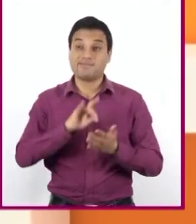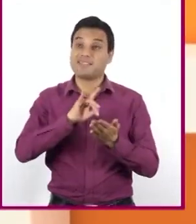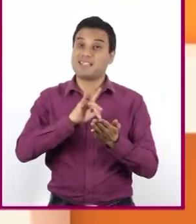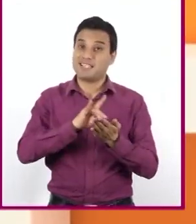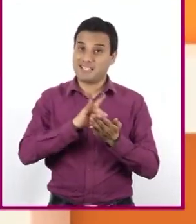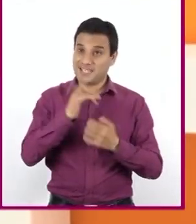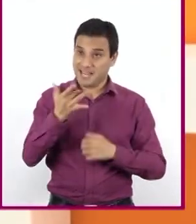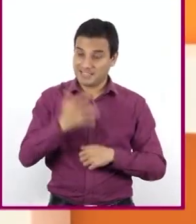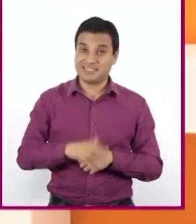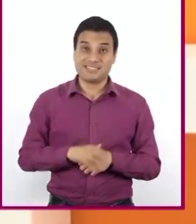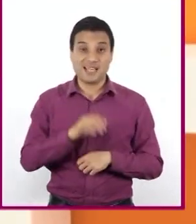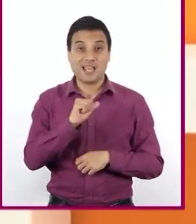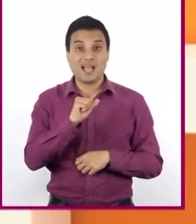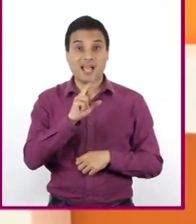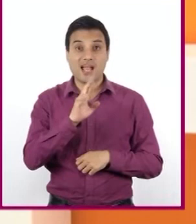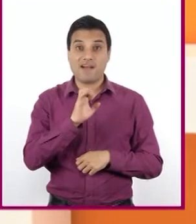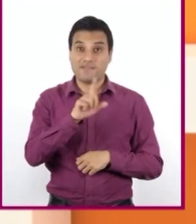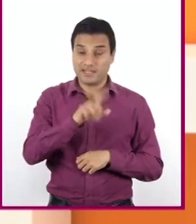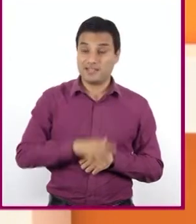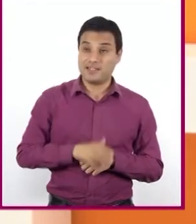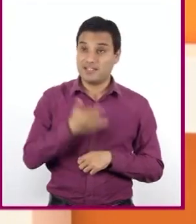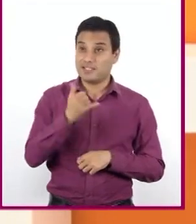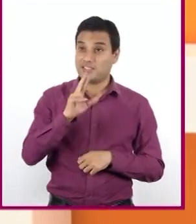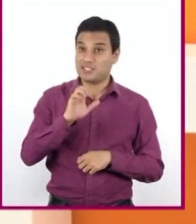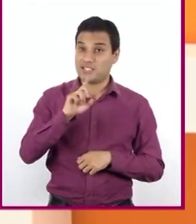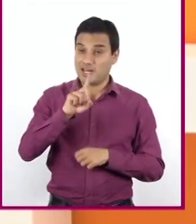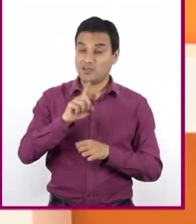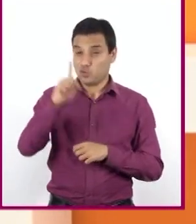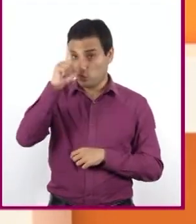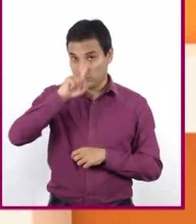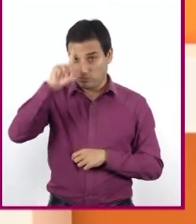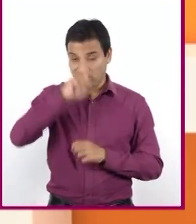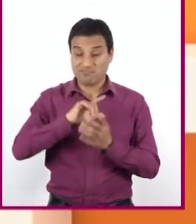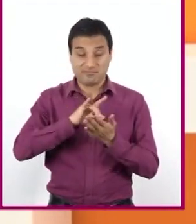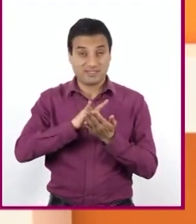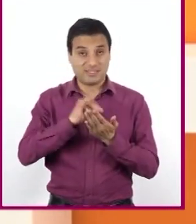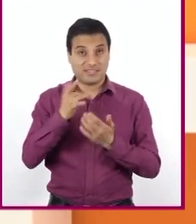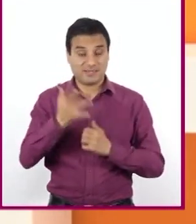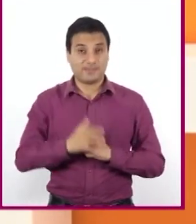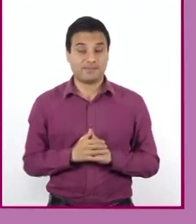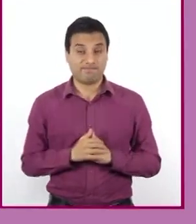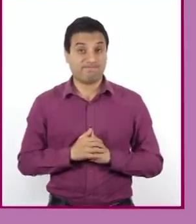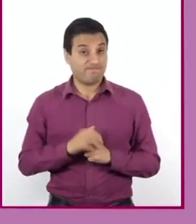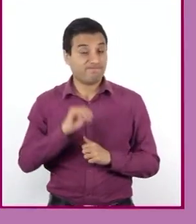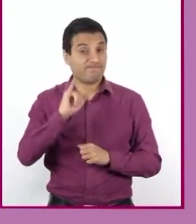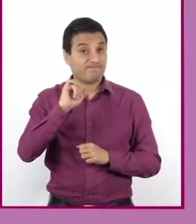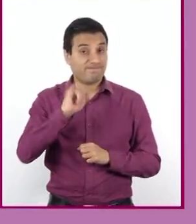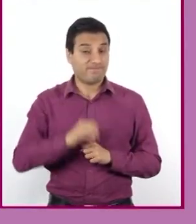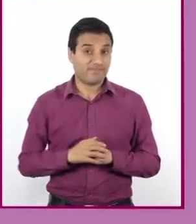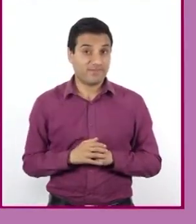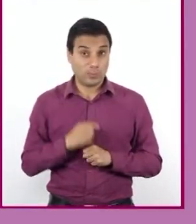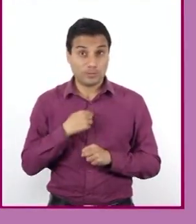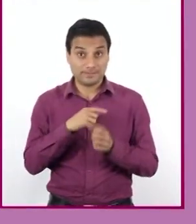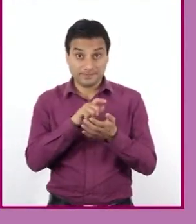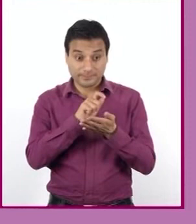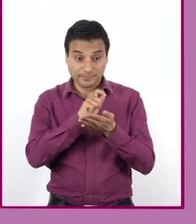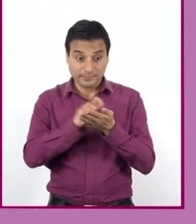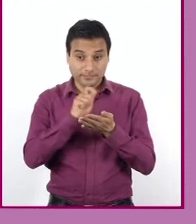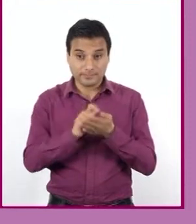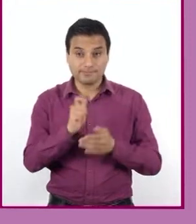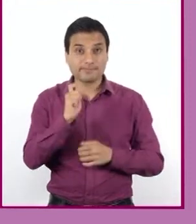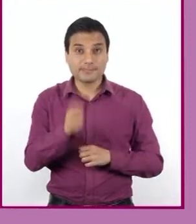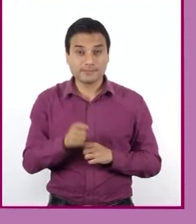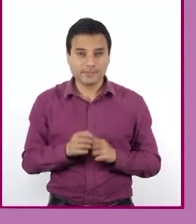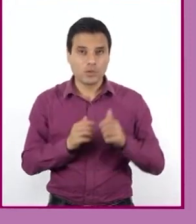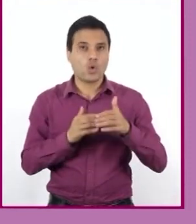gracias, Abril y Jared. Son muy importantes sus recomendaciones. En efecto, la redacción implica un